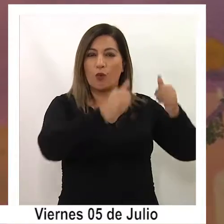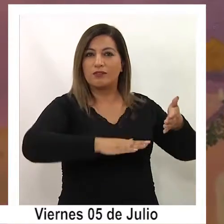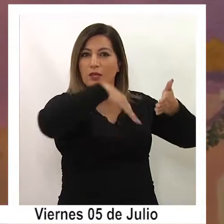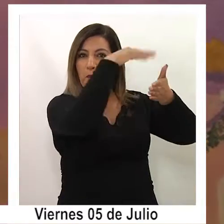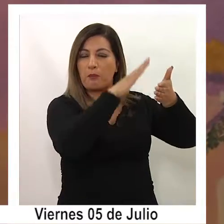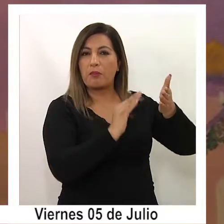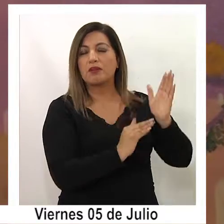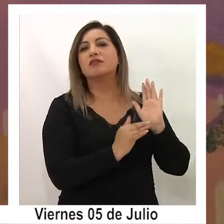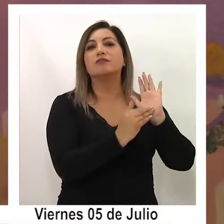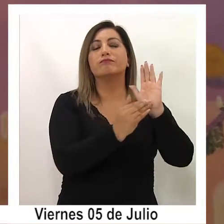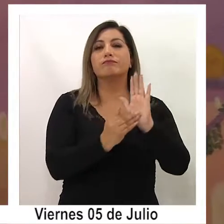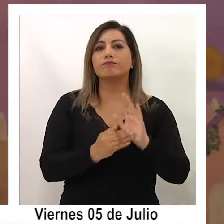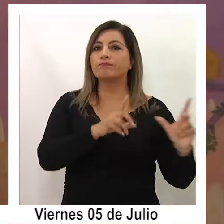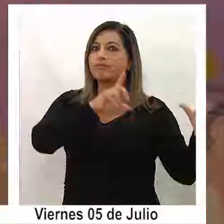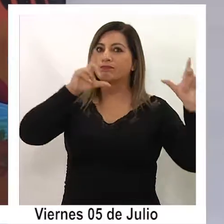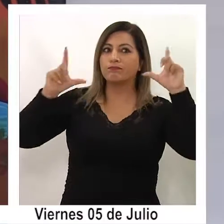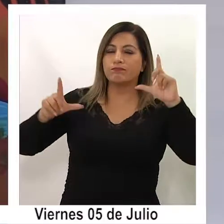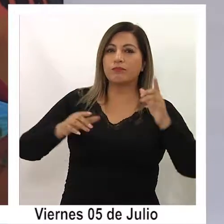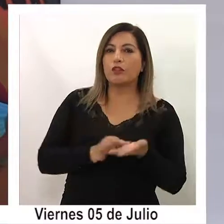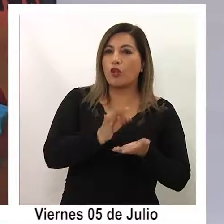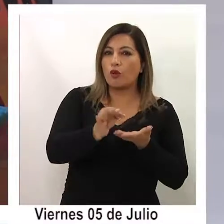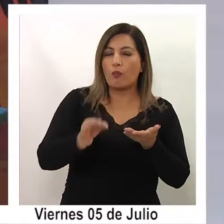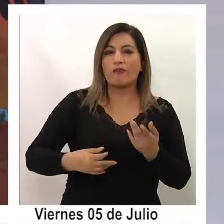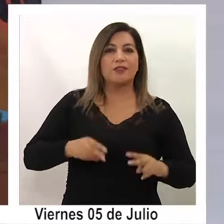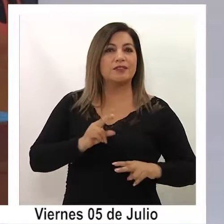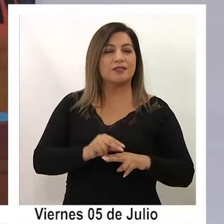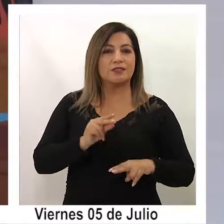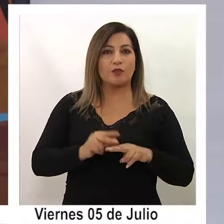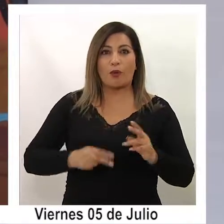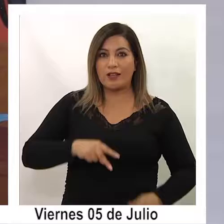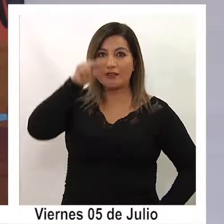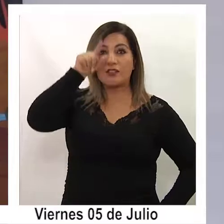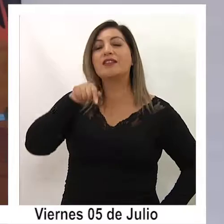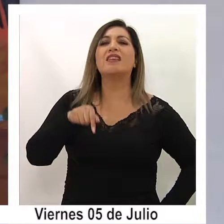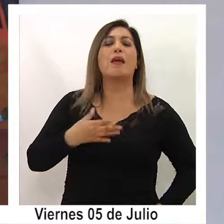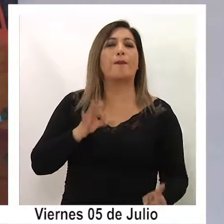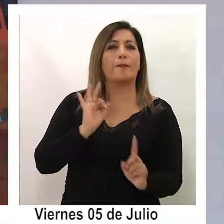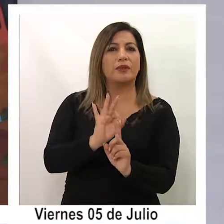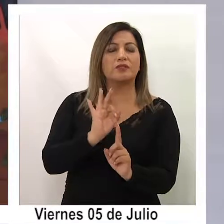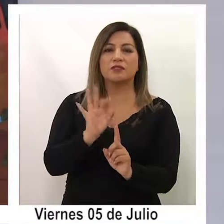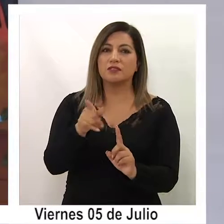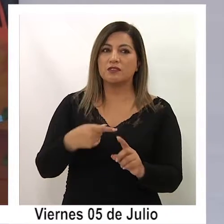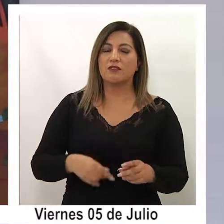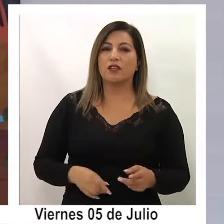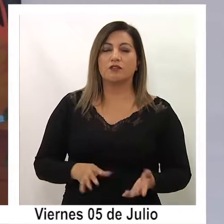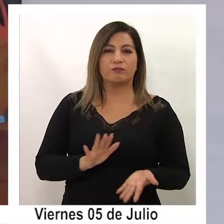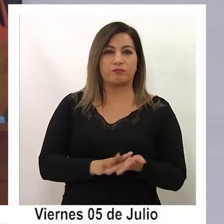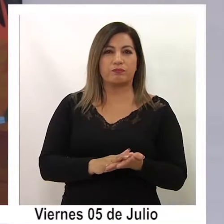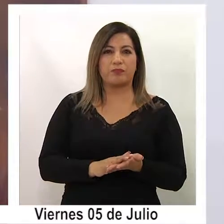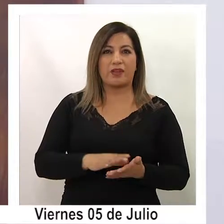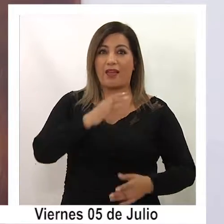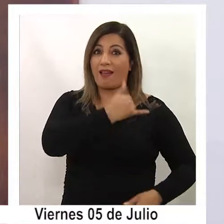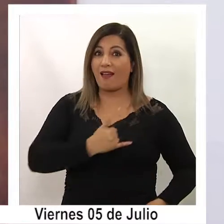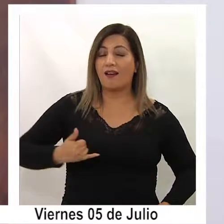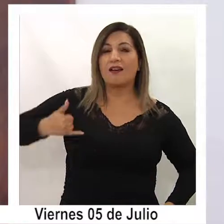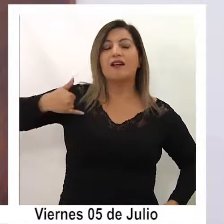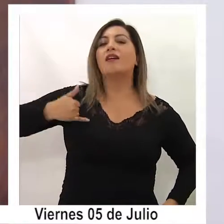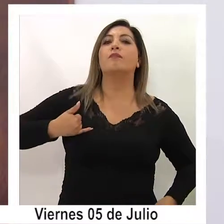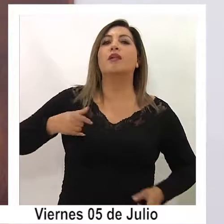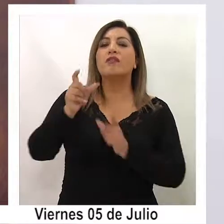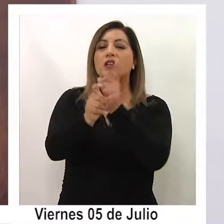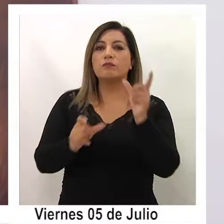de pinturas con la iconografía de los pueblos originarios del norte, especialmente de ascendencia aymara, de